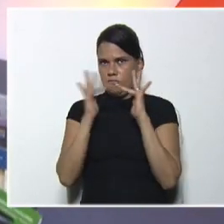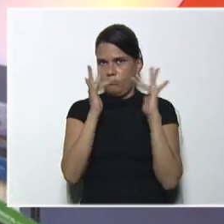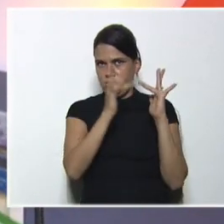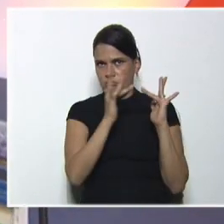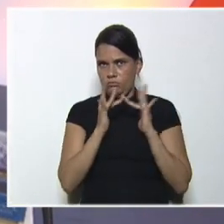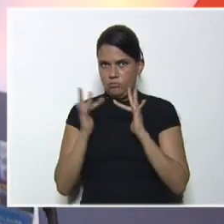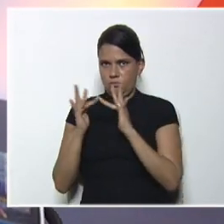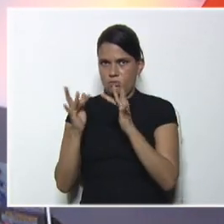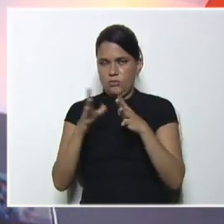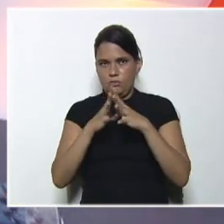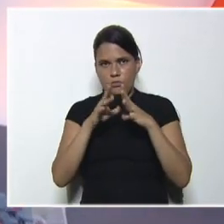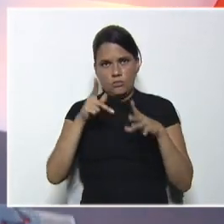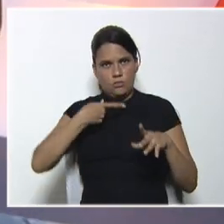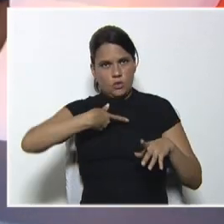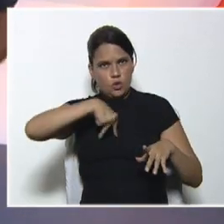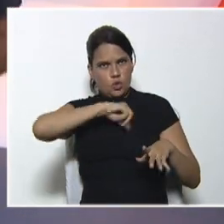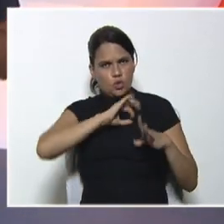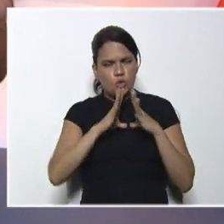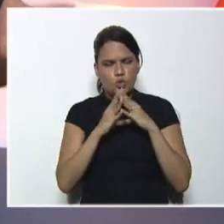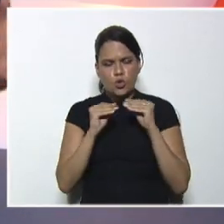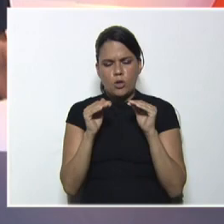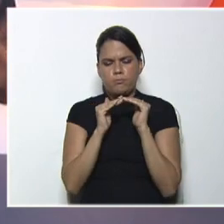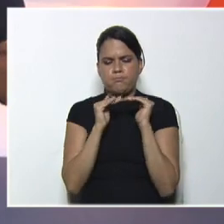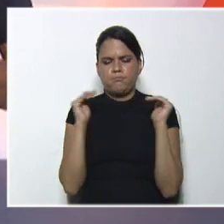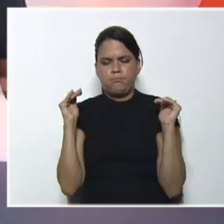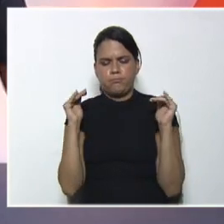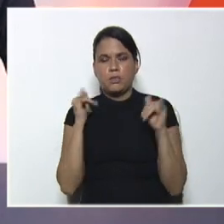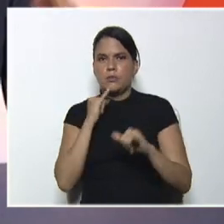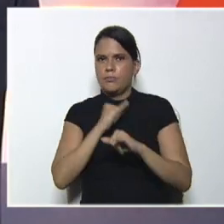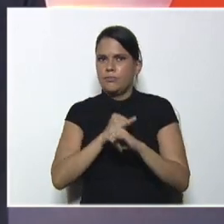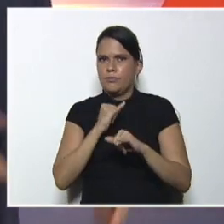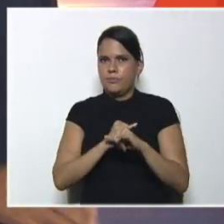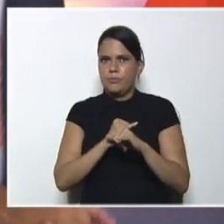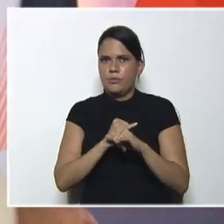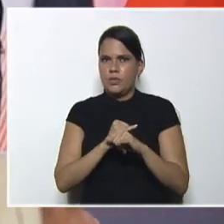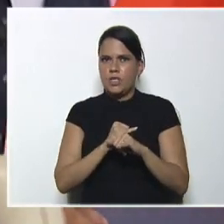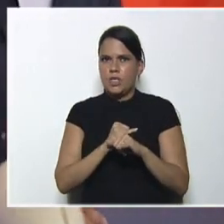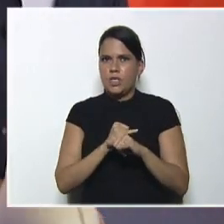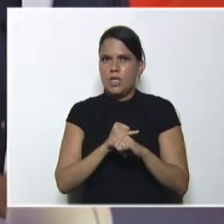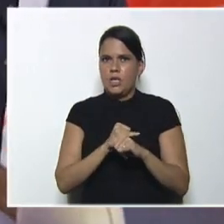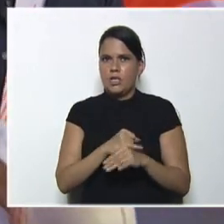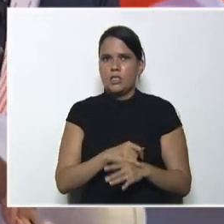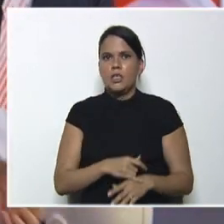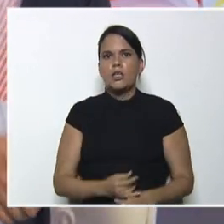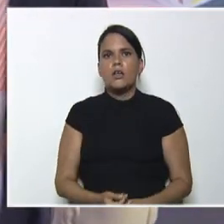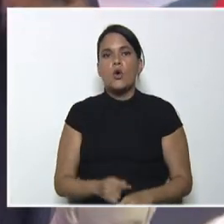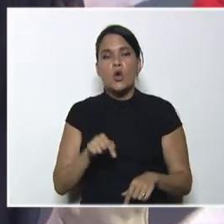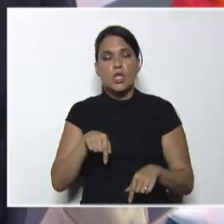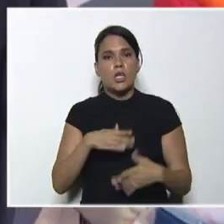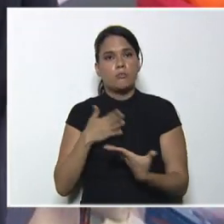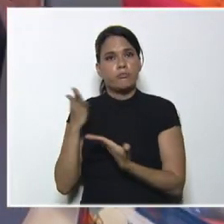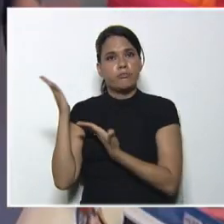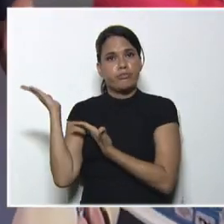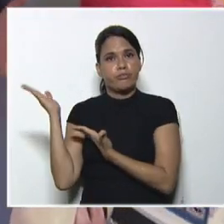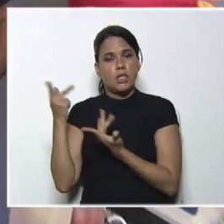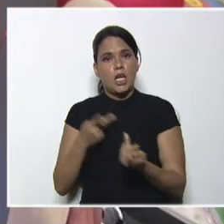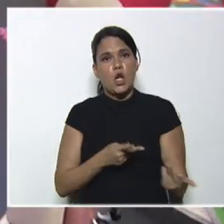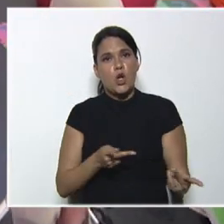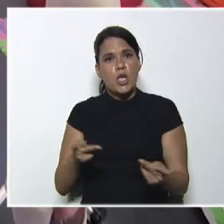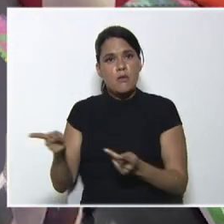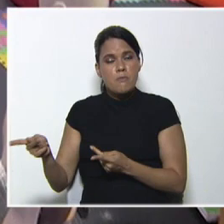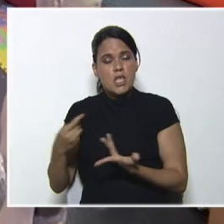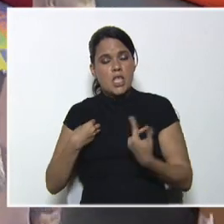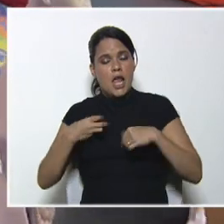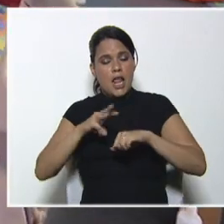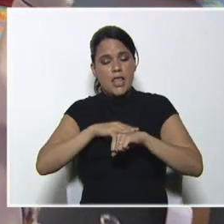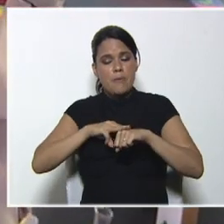con nosotros en todas las plataformas digitales que aparecen de inmediato en nuestra pantalla y que los invita a ingresar en